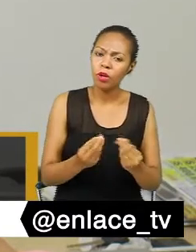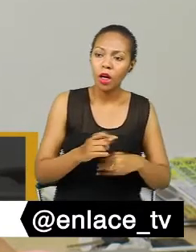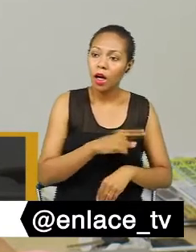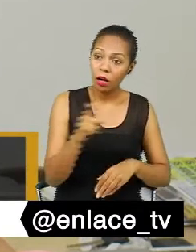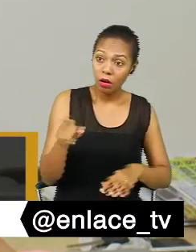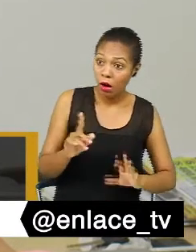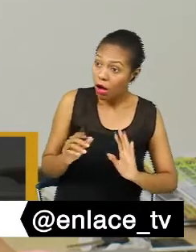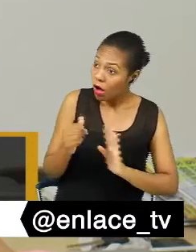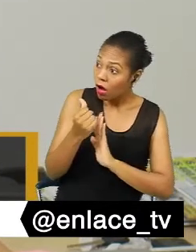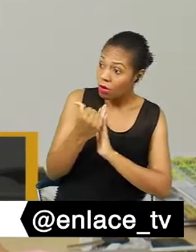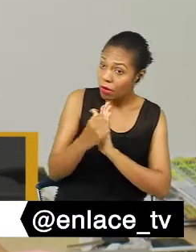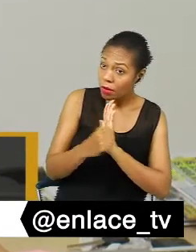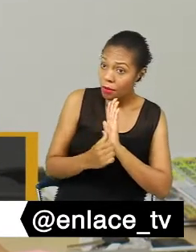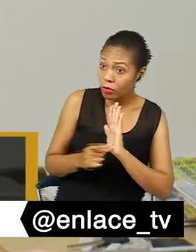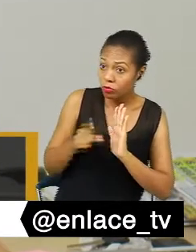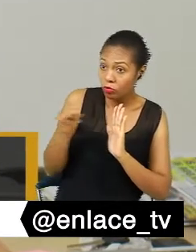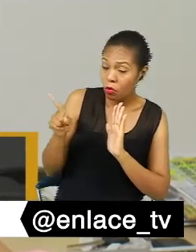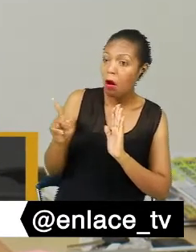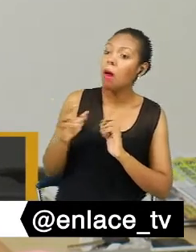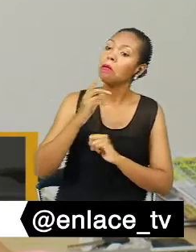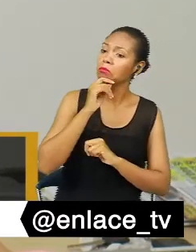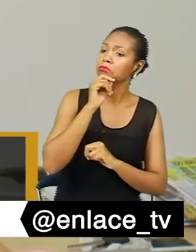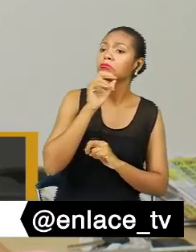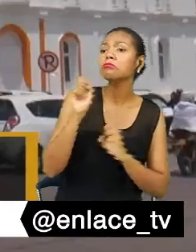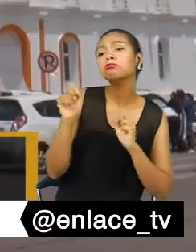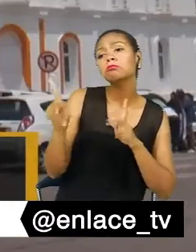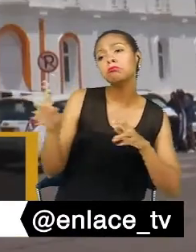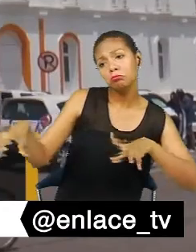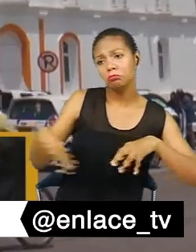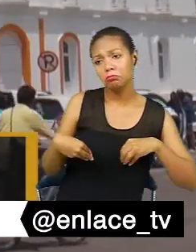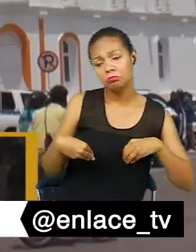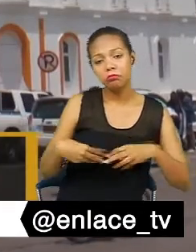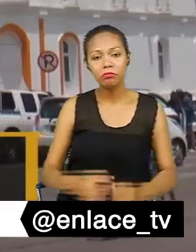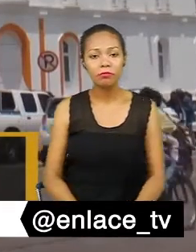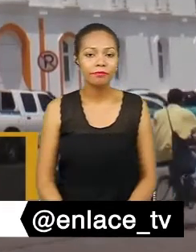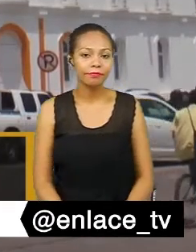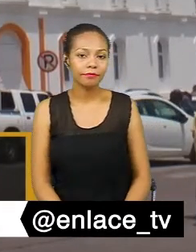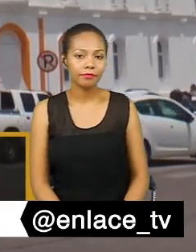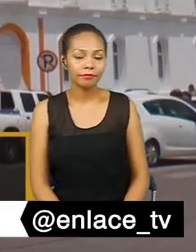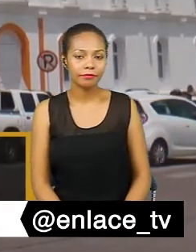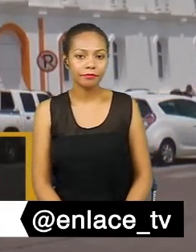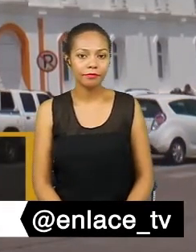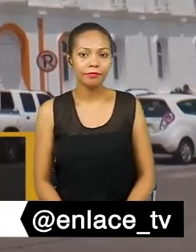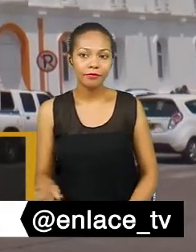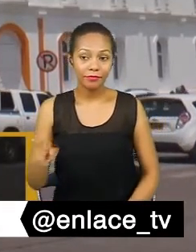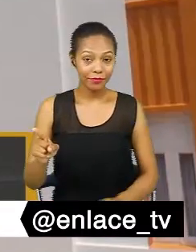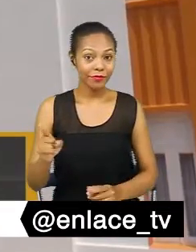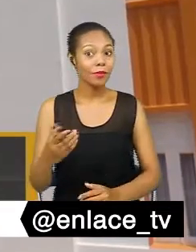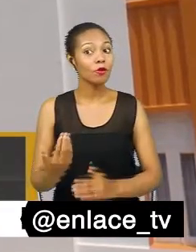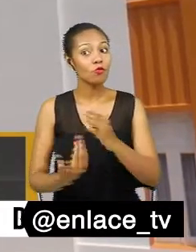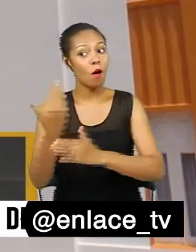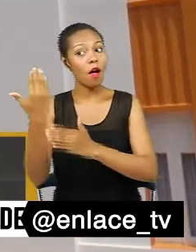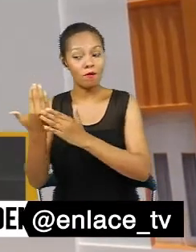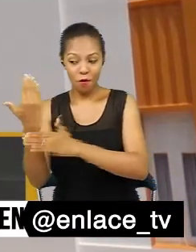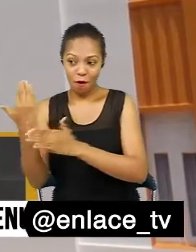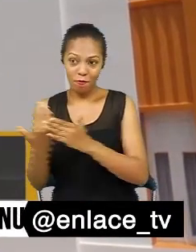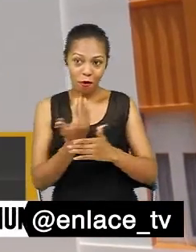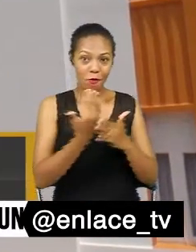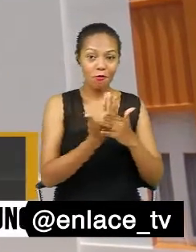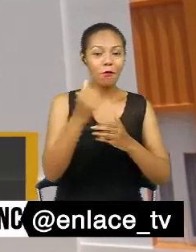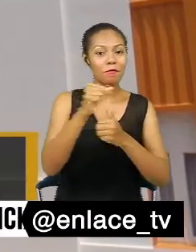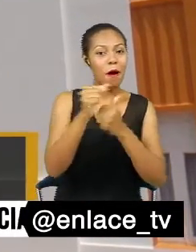pronto las propuestas que se hacen desde el gobierno municipal. La crisis fue provocada al parecer por la conformación de unas nuevas mayorías en el seno del Consejo